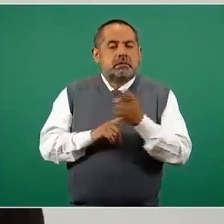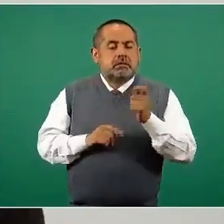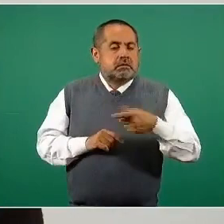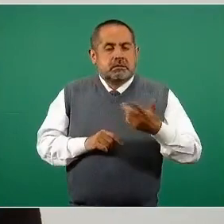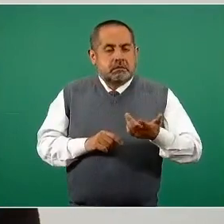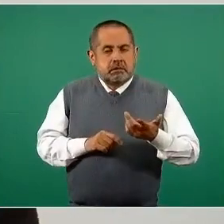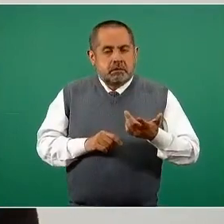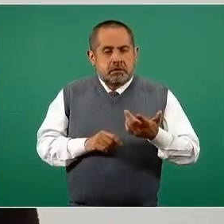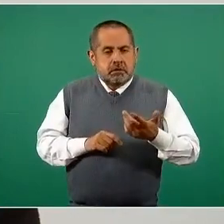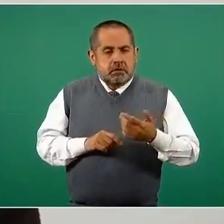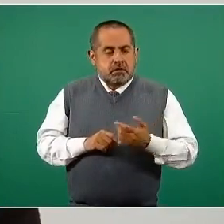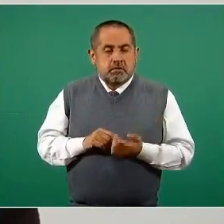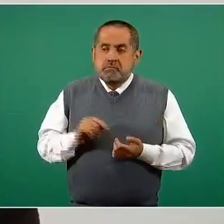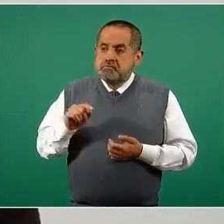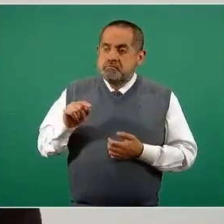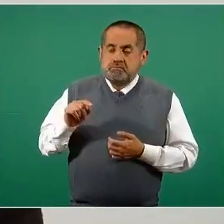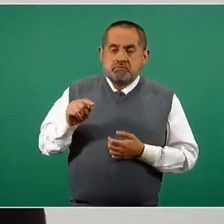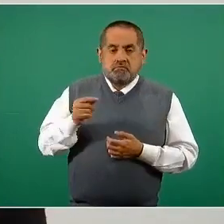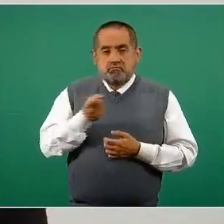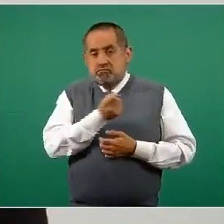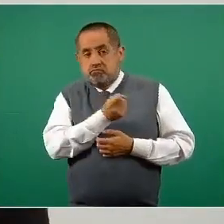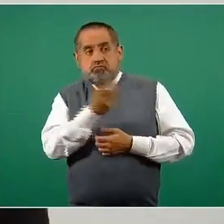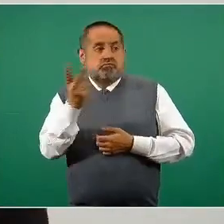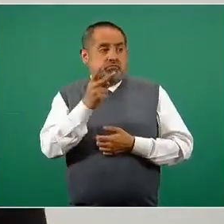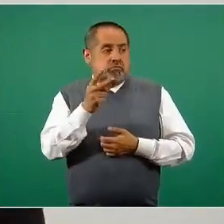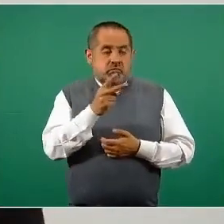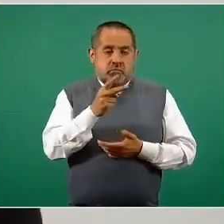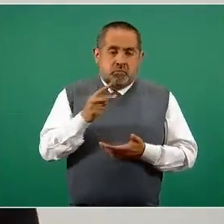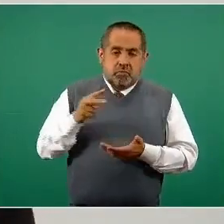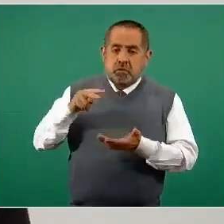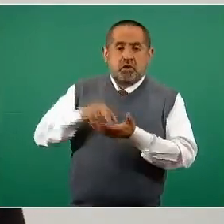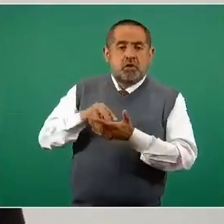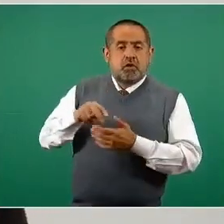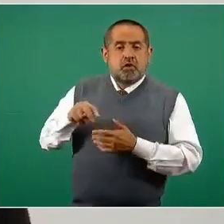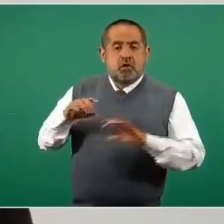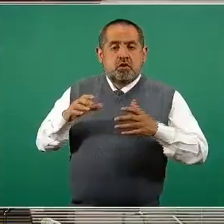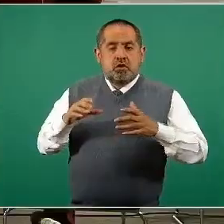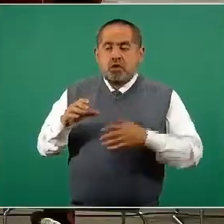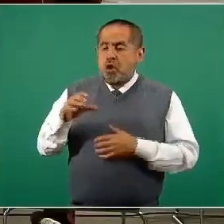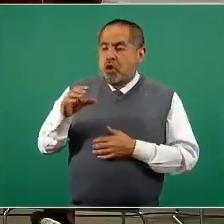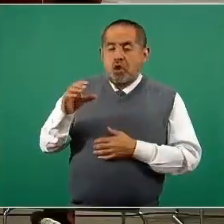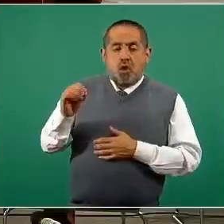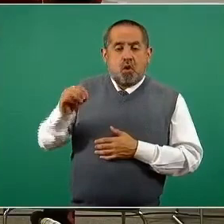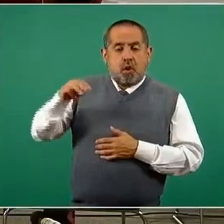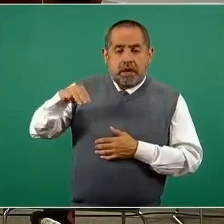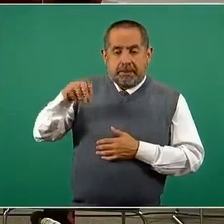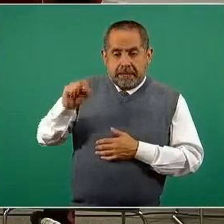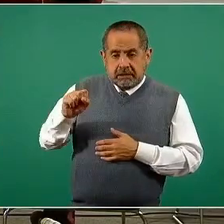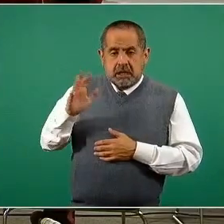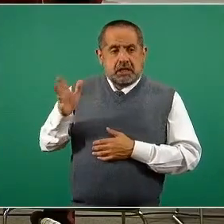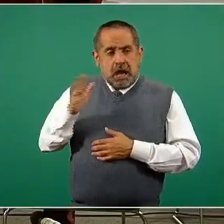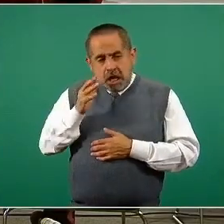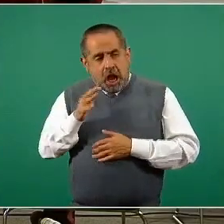precisamente posicionamientos y llamados propios de la Organización Mundial de la Salud,